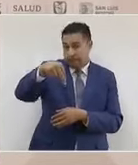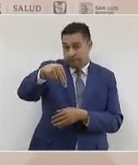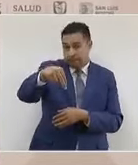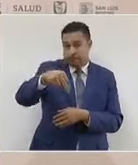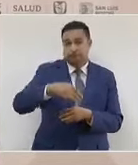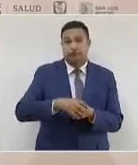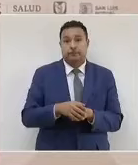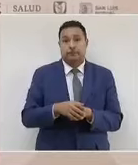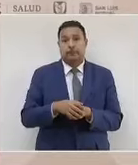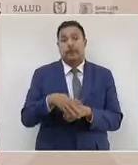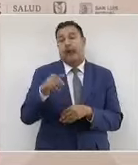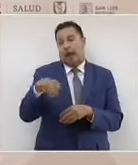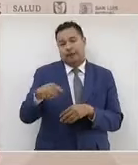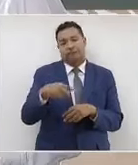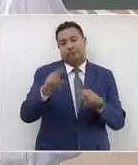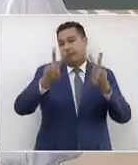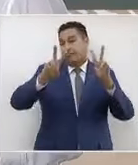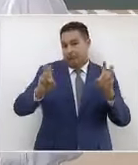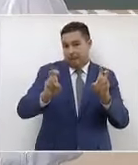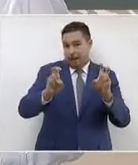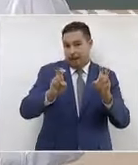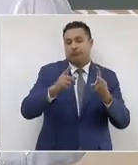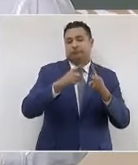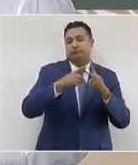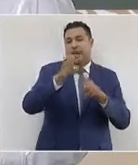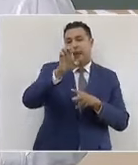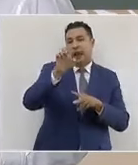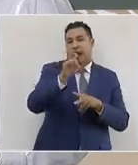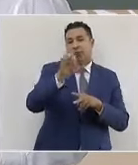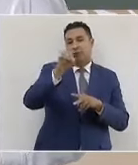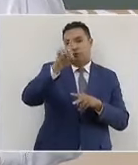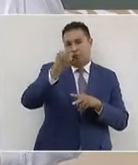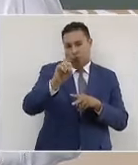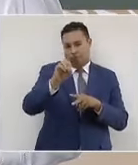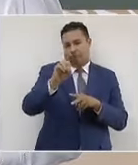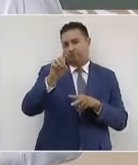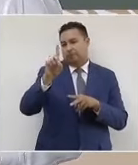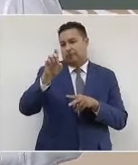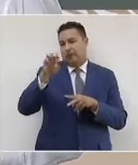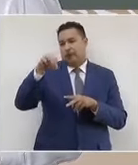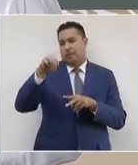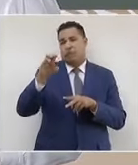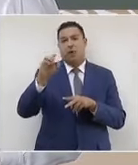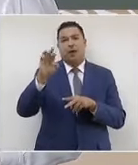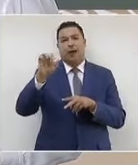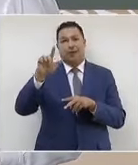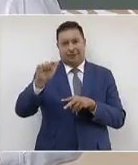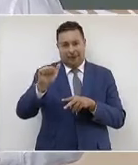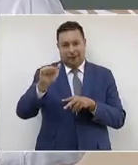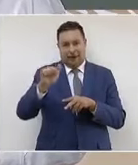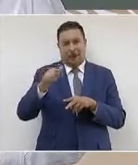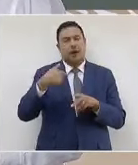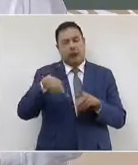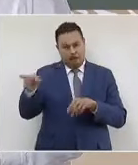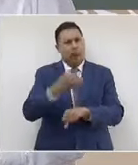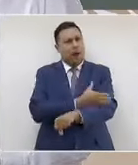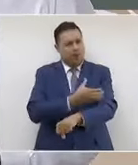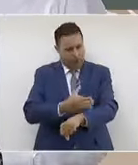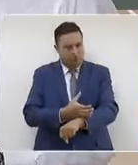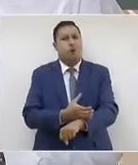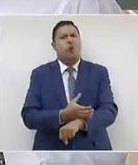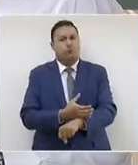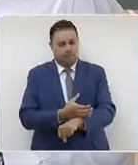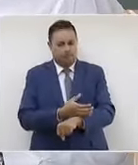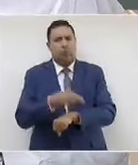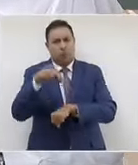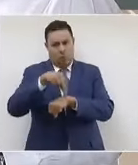Se llamó Éxodo por la Democracia. Y en un tramo me alcanzó, me acompañó